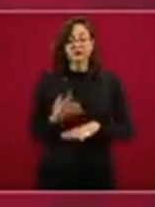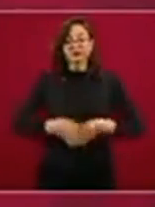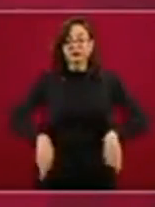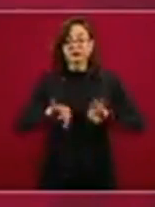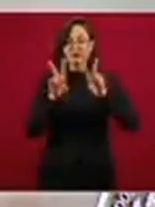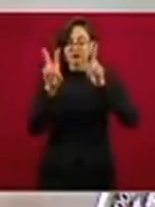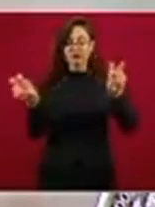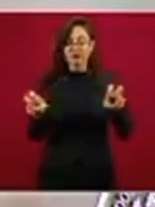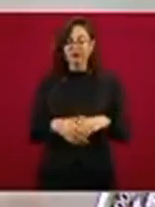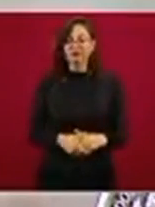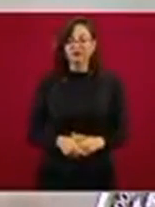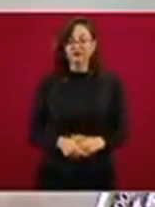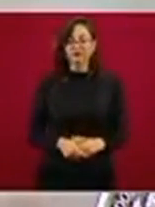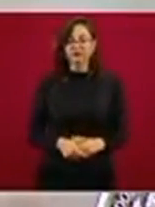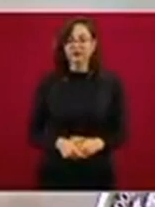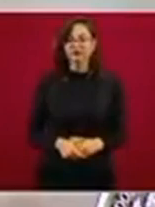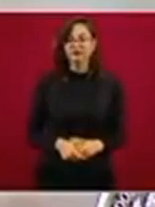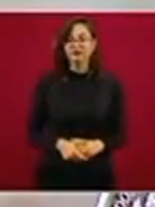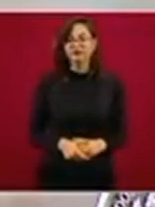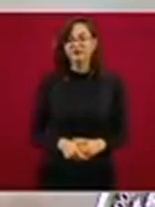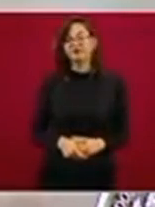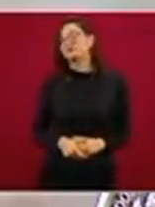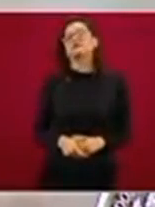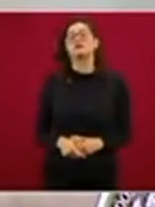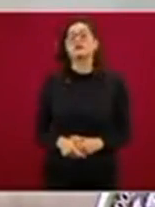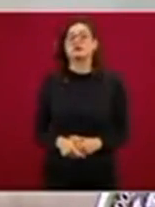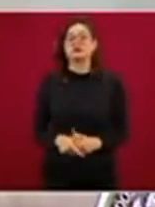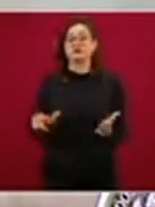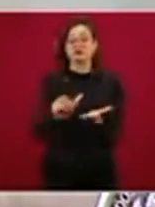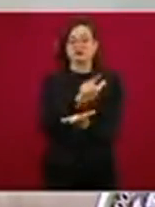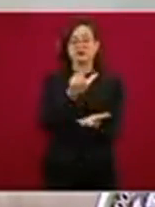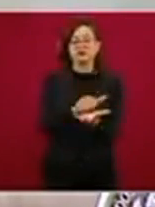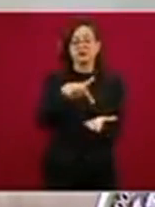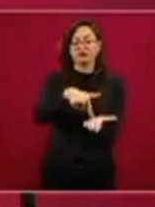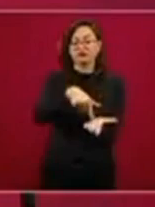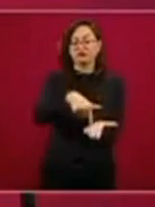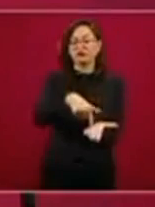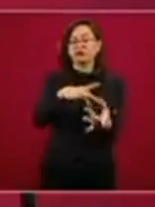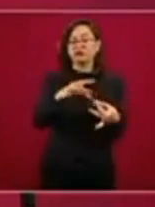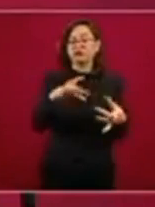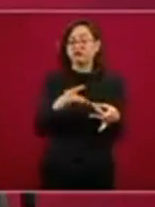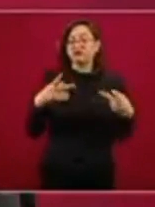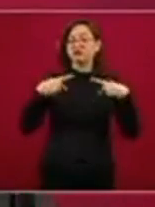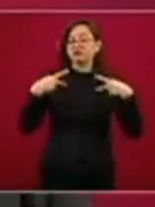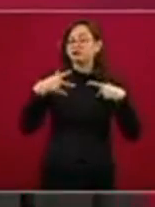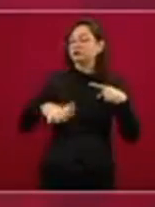importante. De acuerdo a la ley, para hacer una consulta,